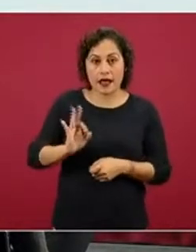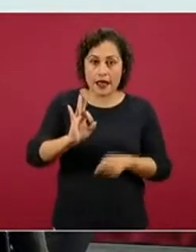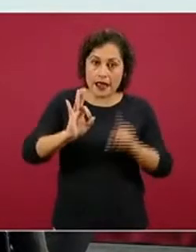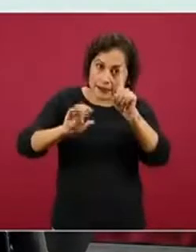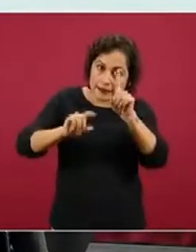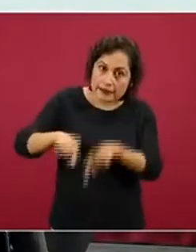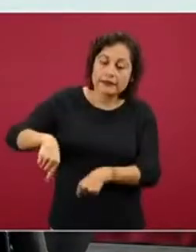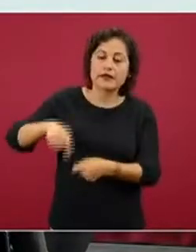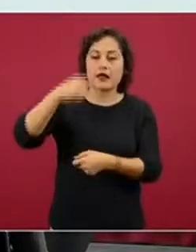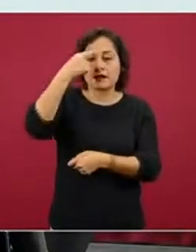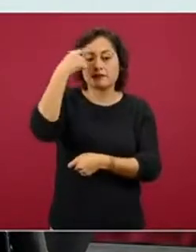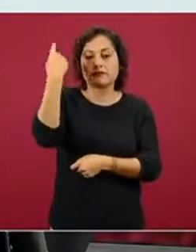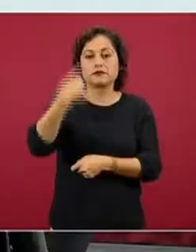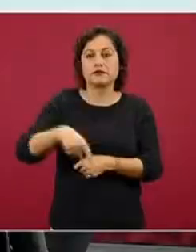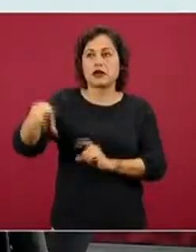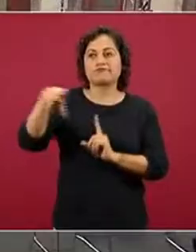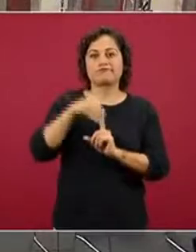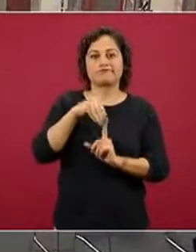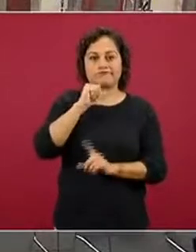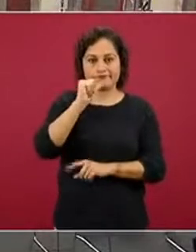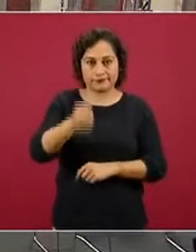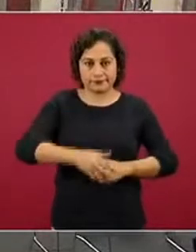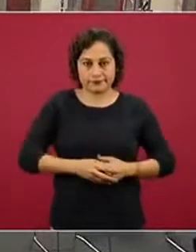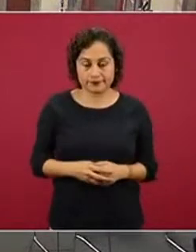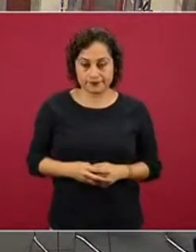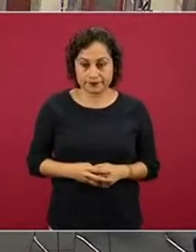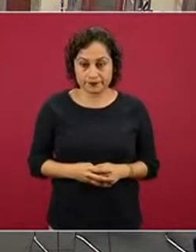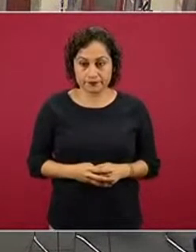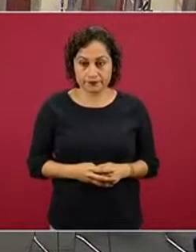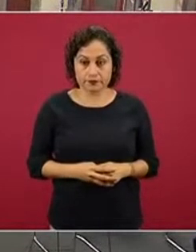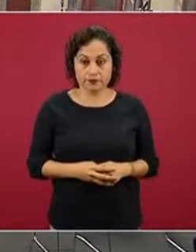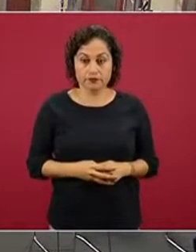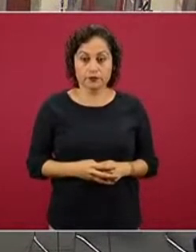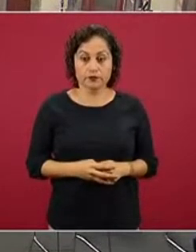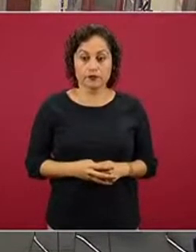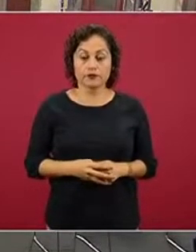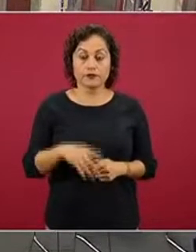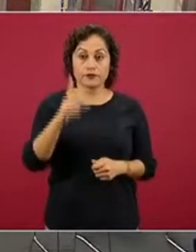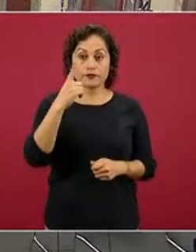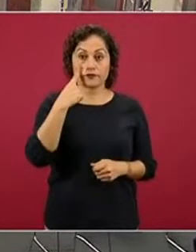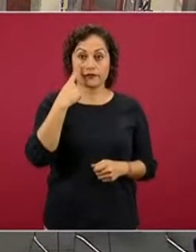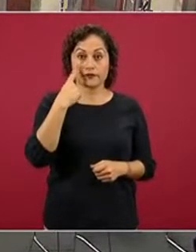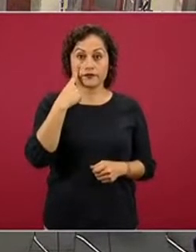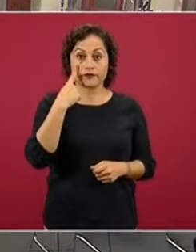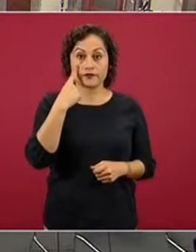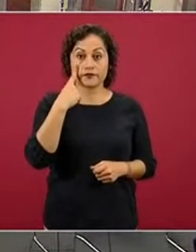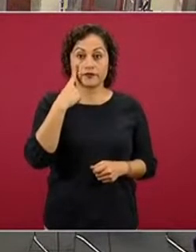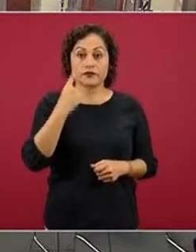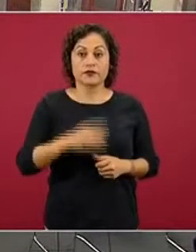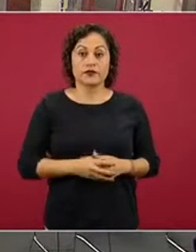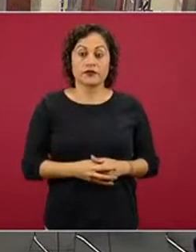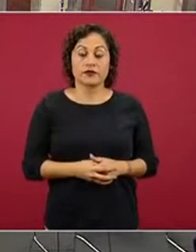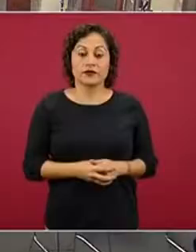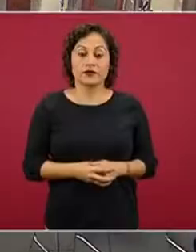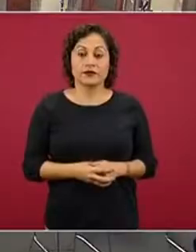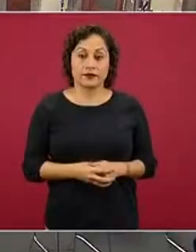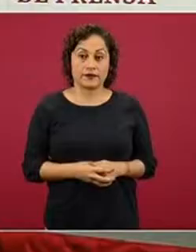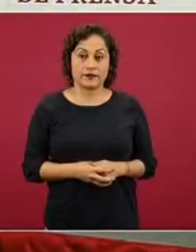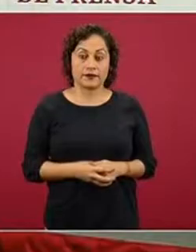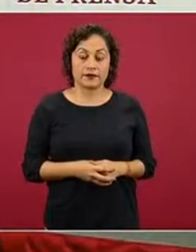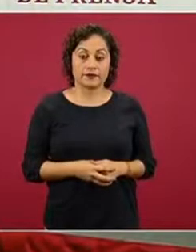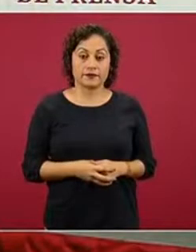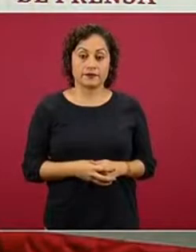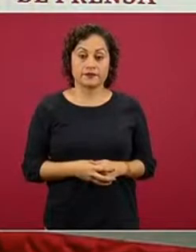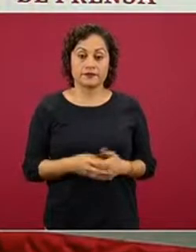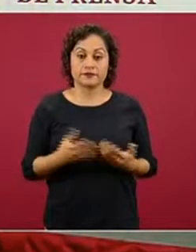presencia de este vector que va a transmitirme la enfermedad? Entonces vean, dentro de las características yo les había comentado